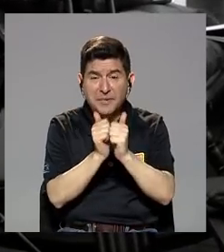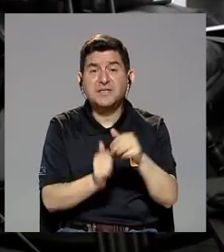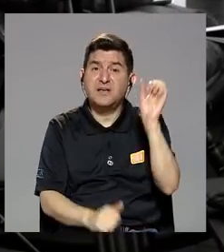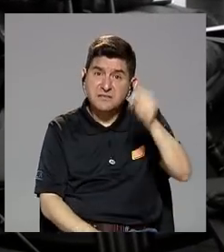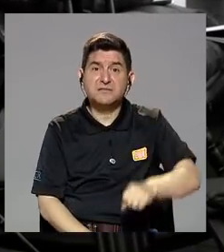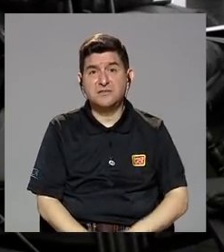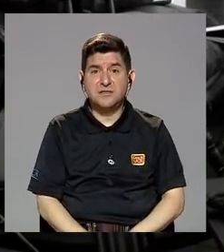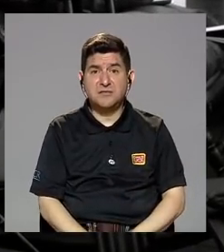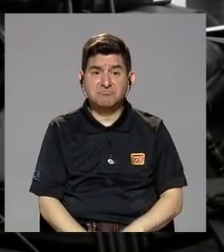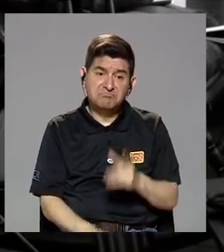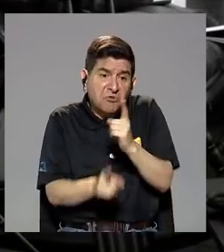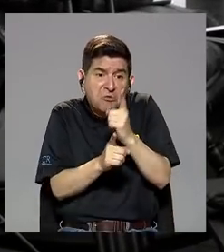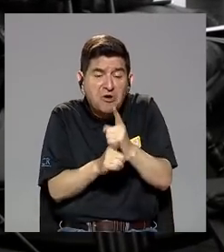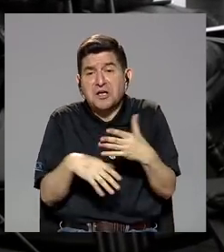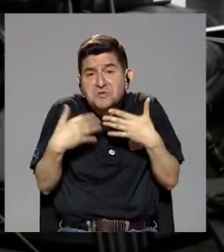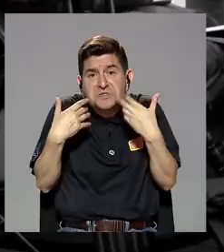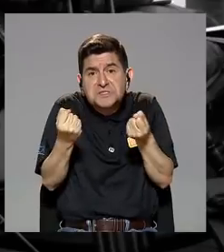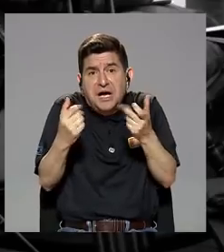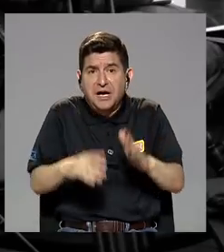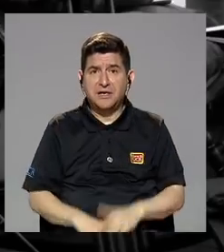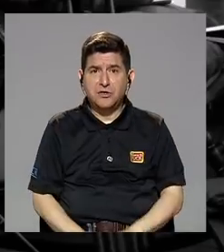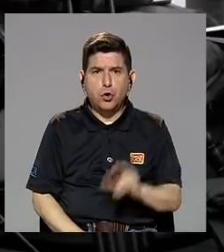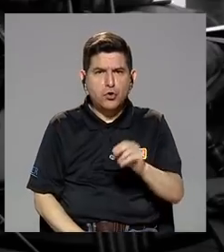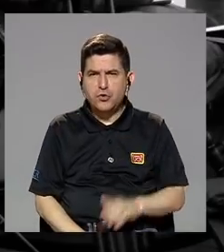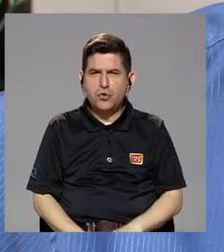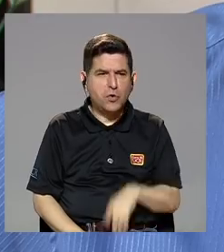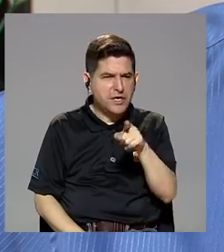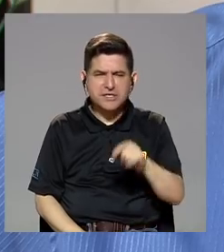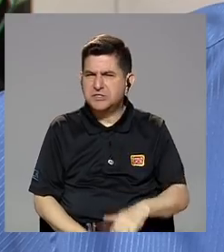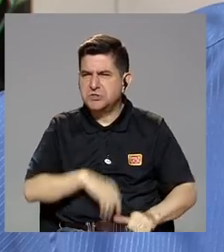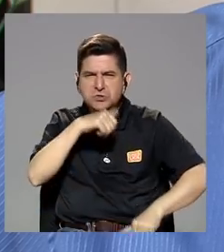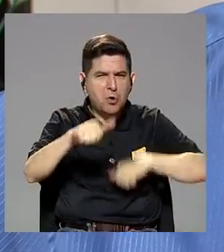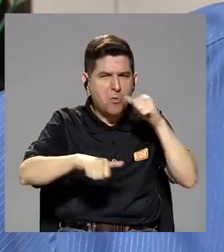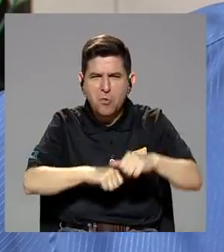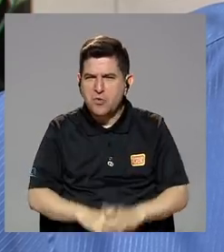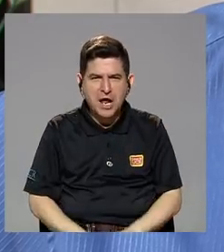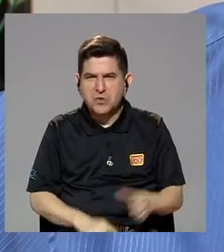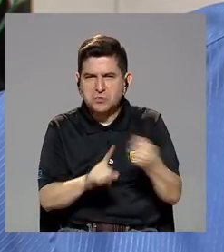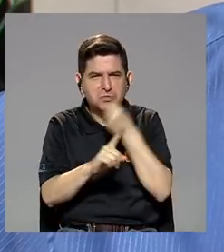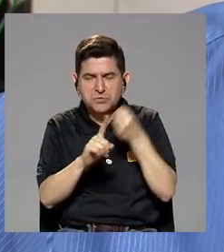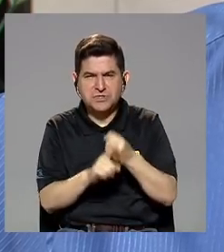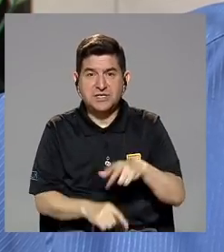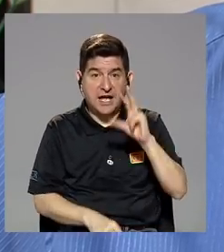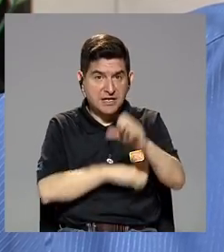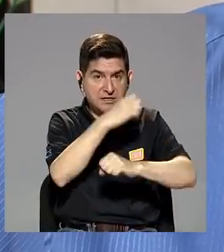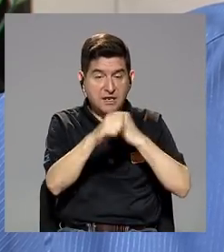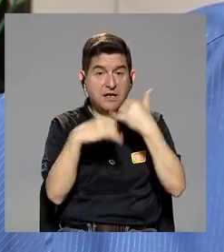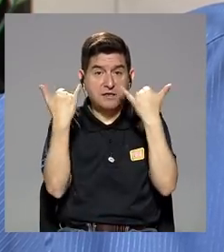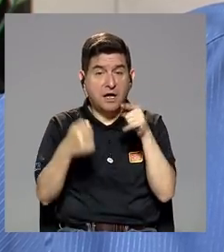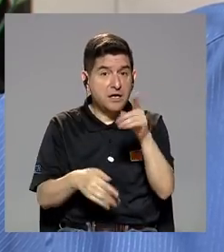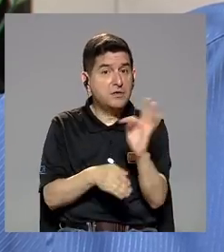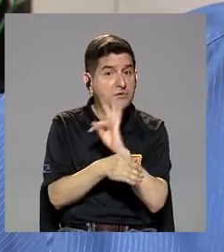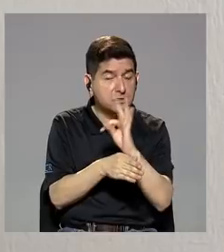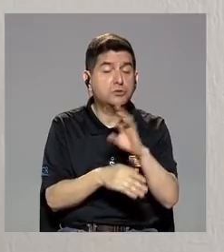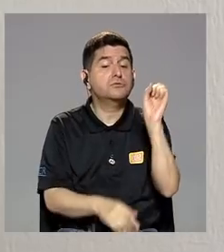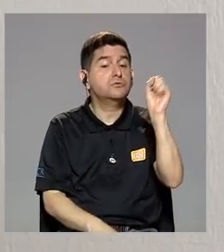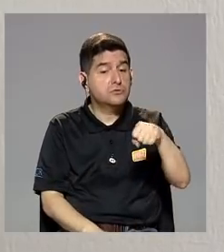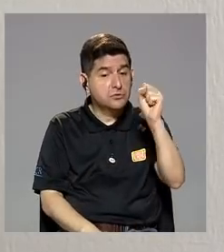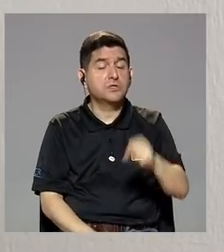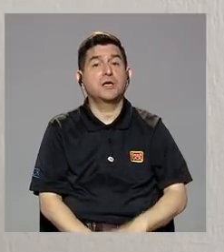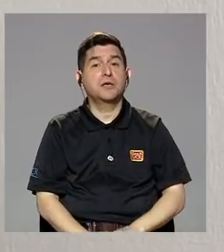es una competencia sana no es una competencia de puñalada por bollo de pan como dice el número de a más de 30 años en la televisión sí